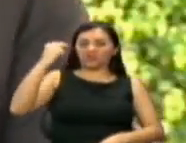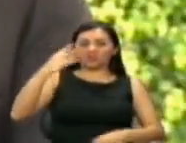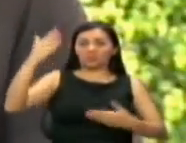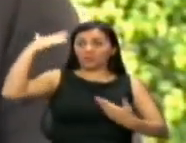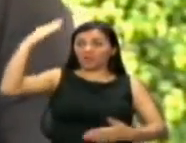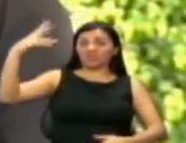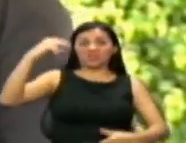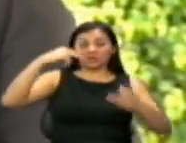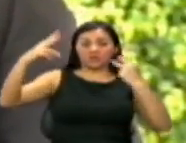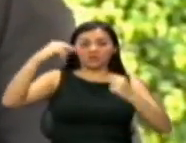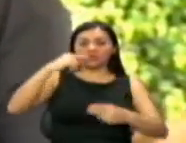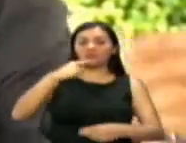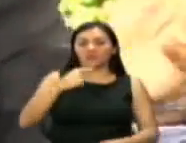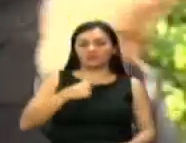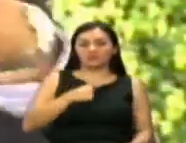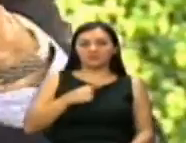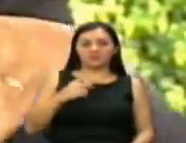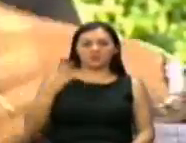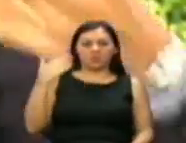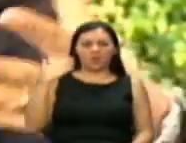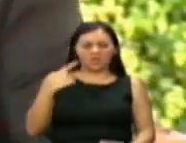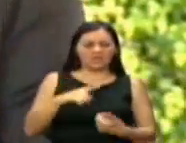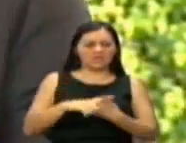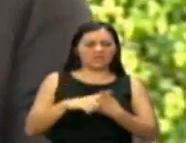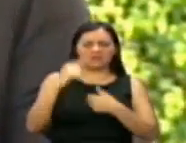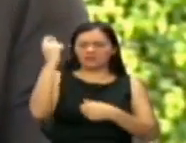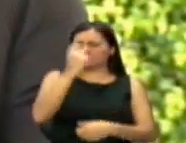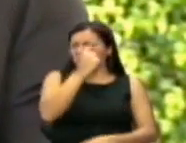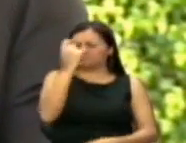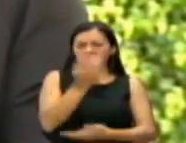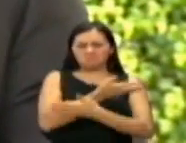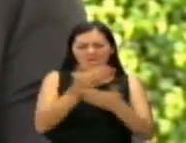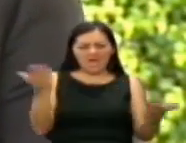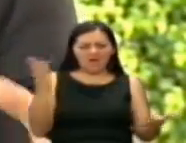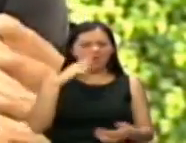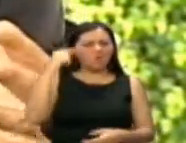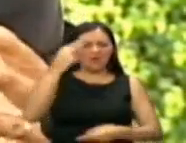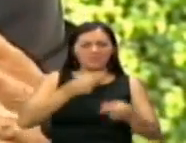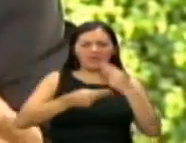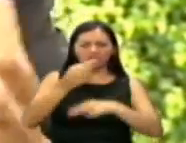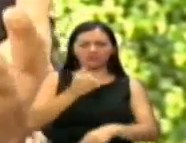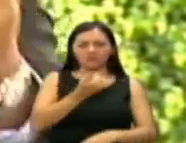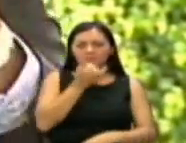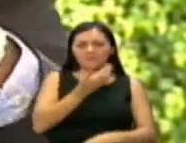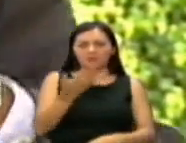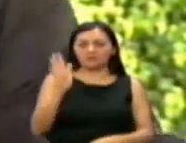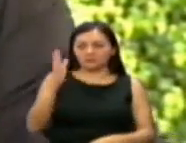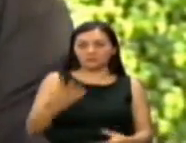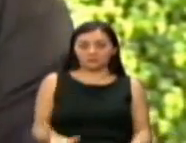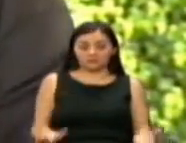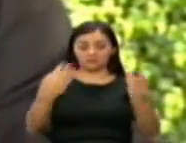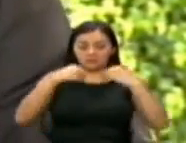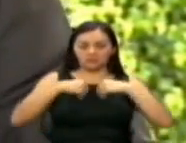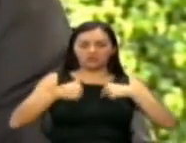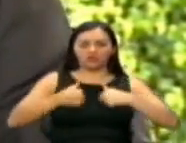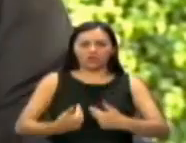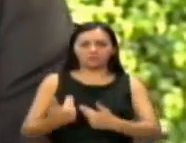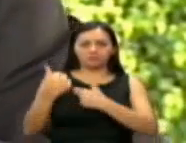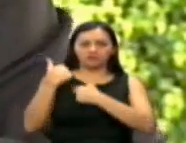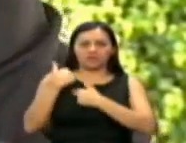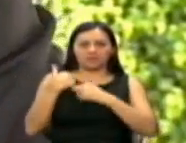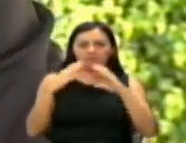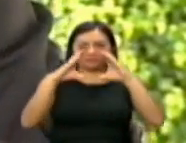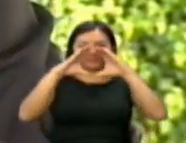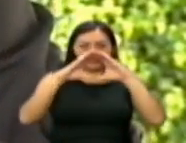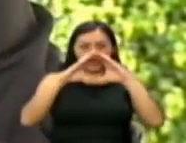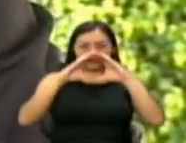politiqueros desde los gobiernos locales, ¿no? Guayaquil, etcétera, la critican, ¿ya? Cuando lo que estamos haciendo es asumiendo todo el costo de la baja del petróleo para